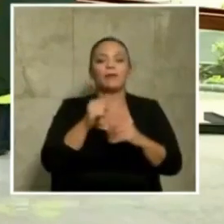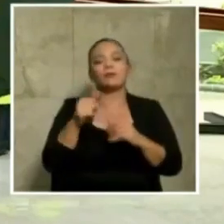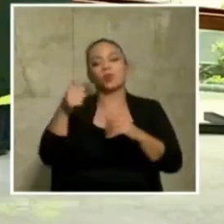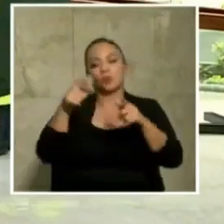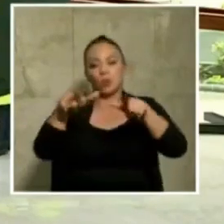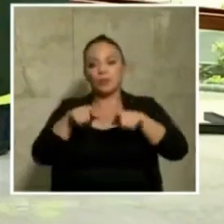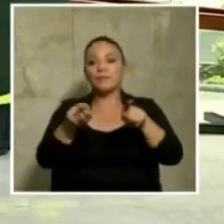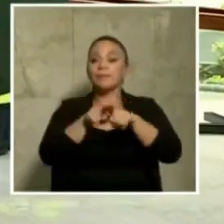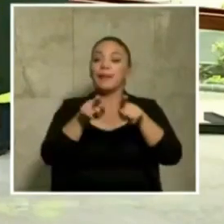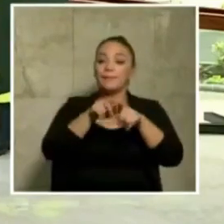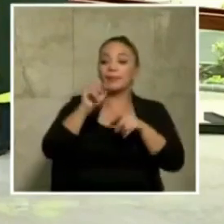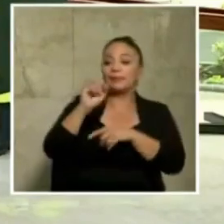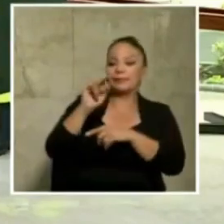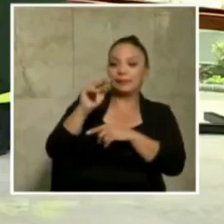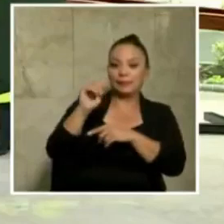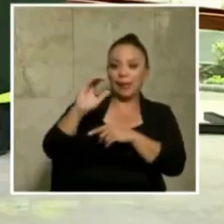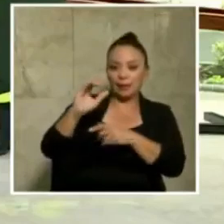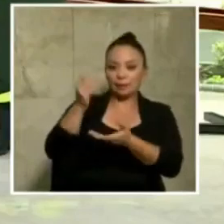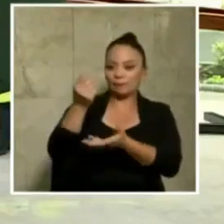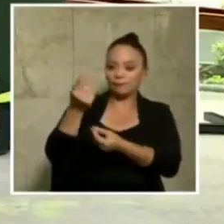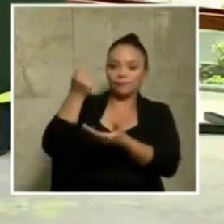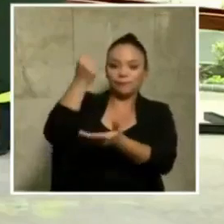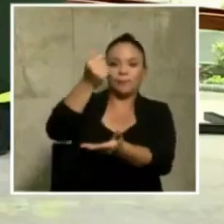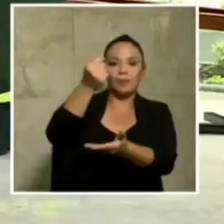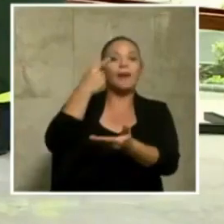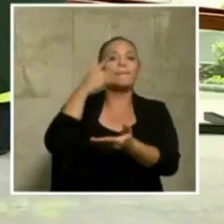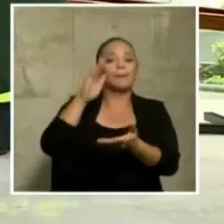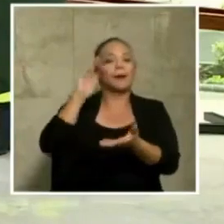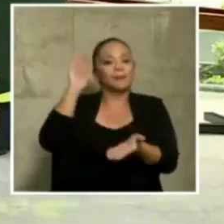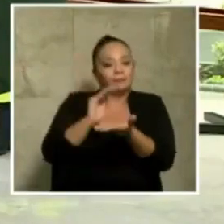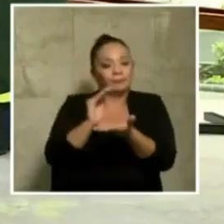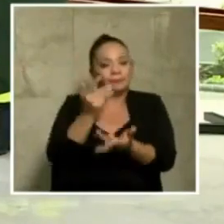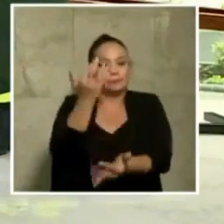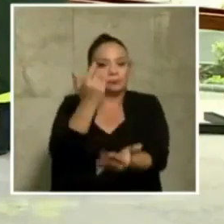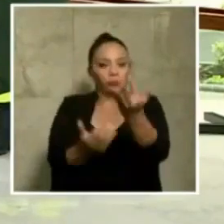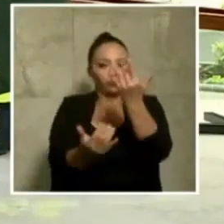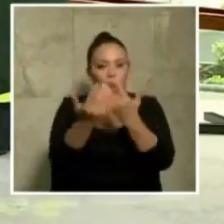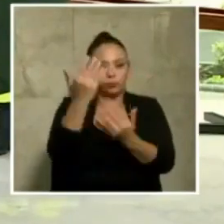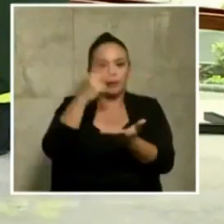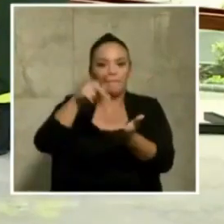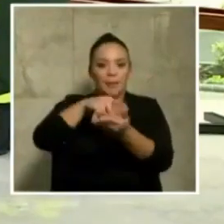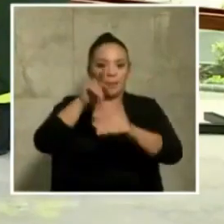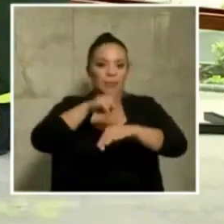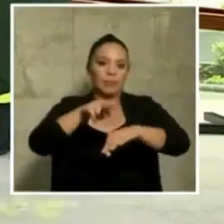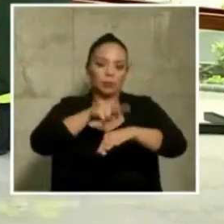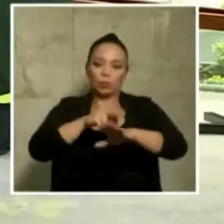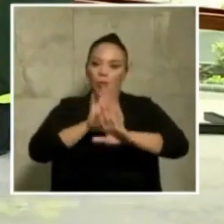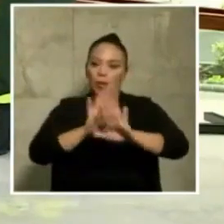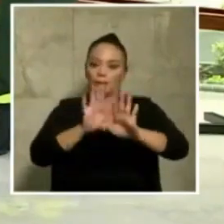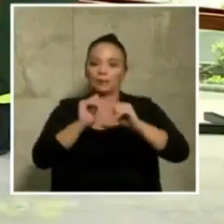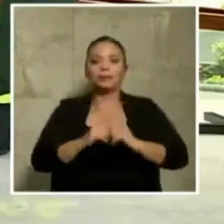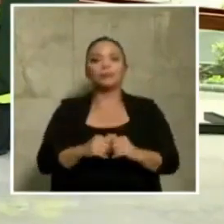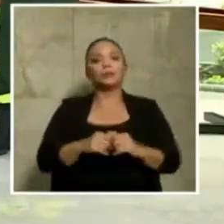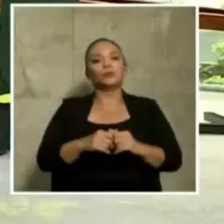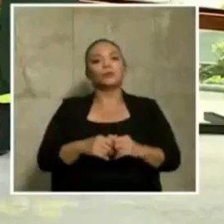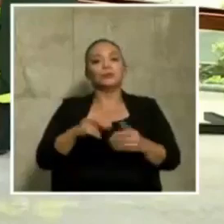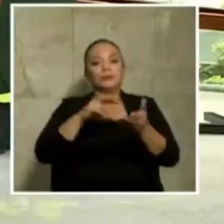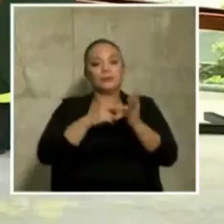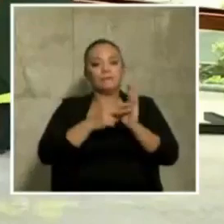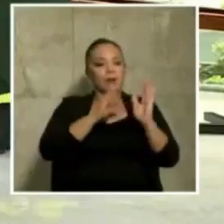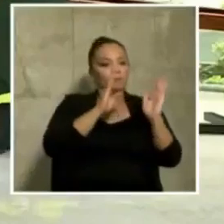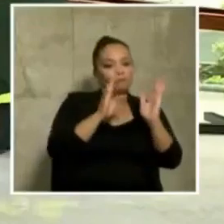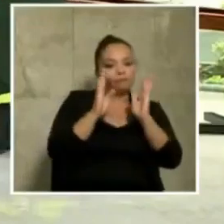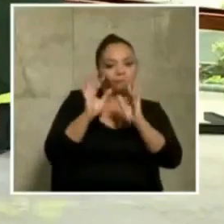en SINAC para el combate de los incendios forestales en nuestros parques nacionales. Entonces, por los dos lados estamos atacando el